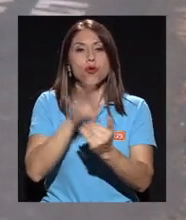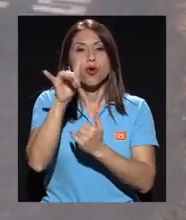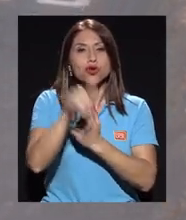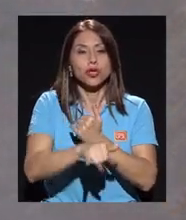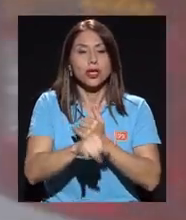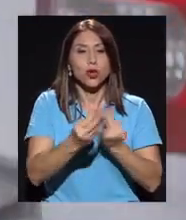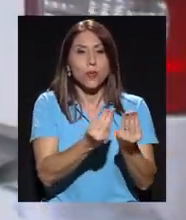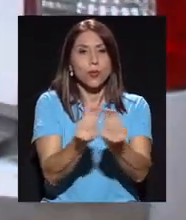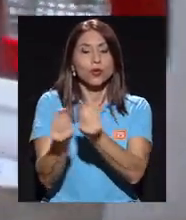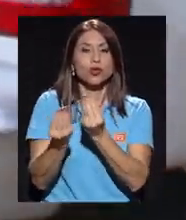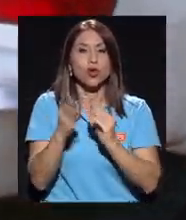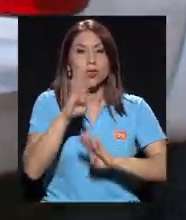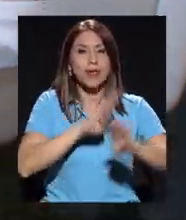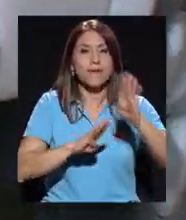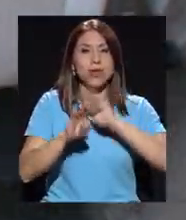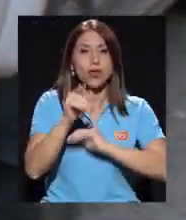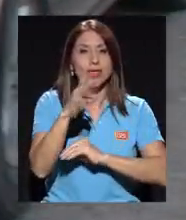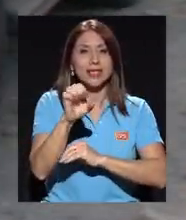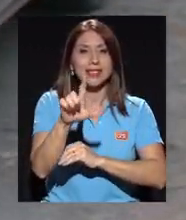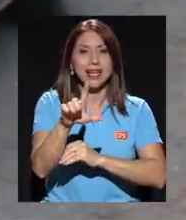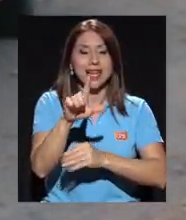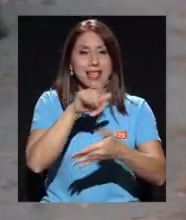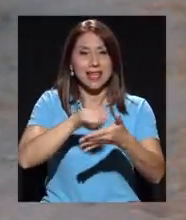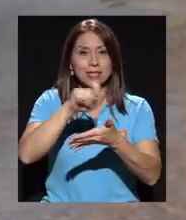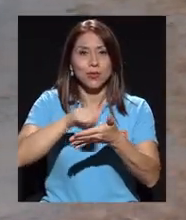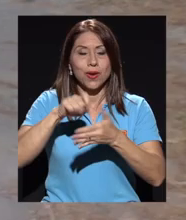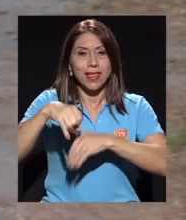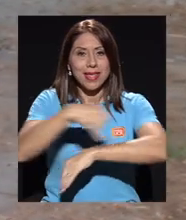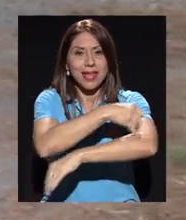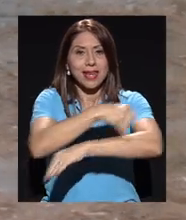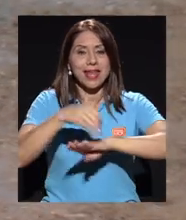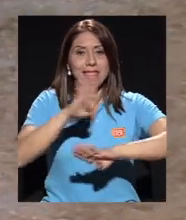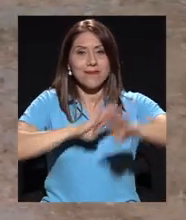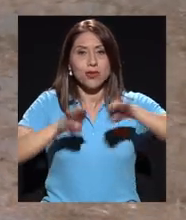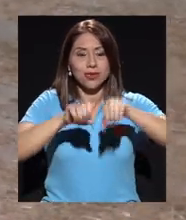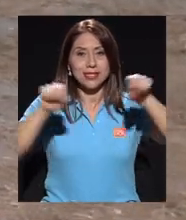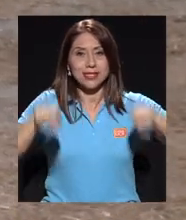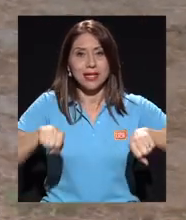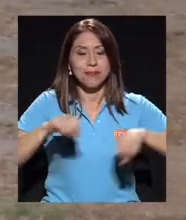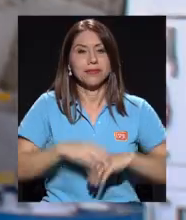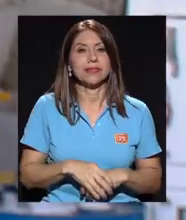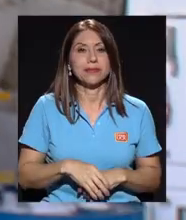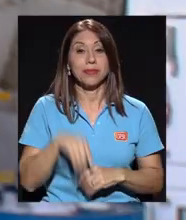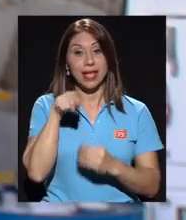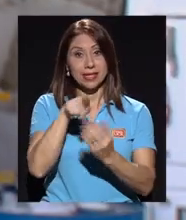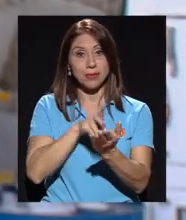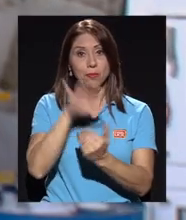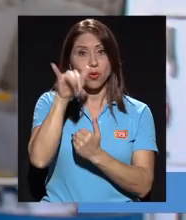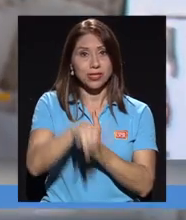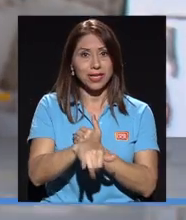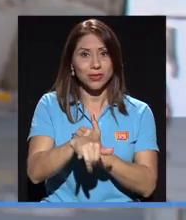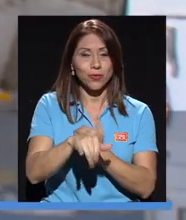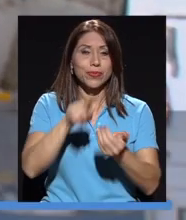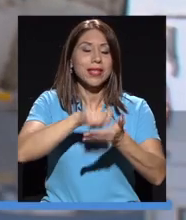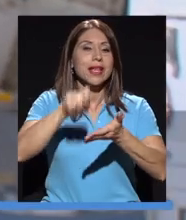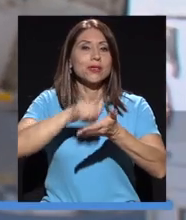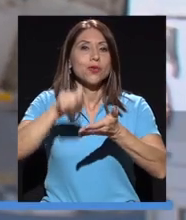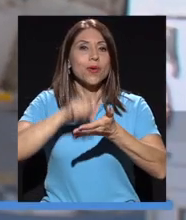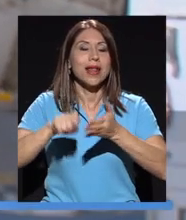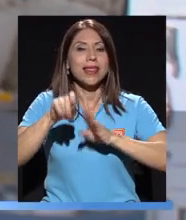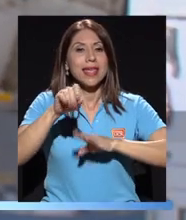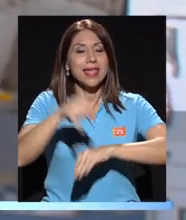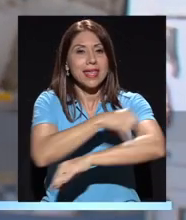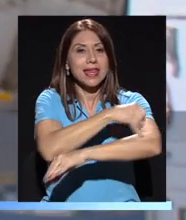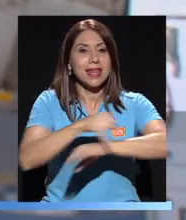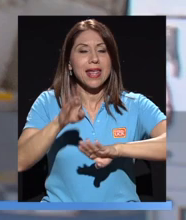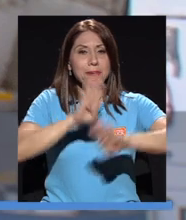producción de biodiesel de la Escuela de Ingeniería de Biosistemas. Este proyecto de la Escuela de Ingeniería de Biosistemas nace